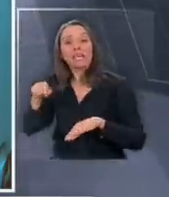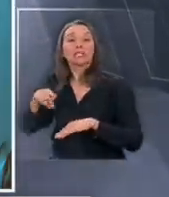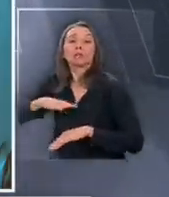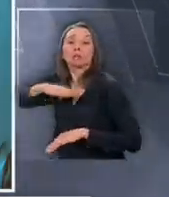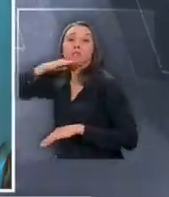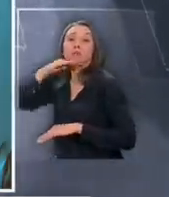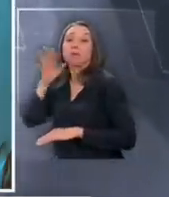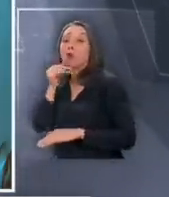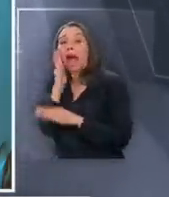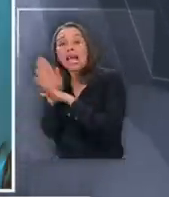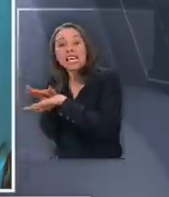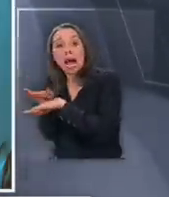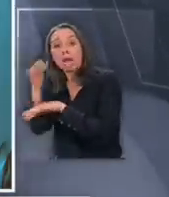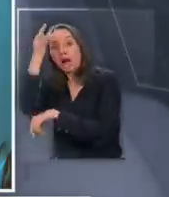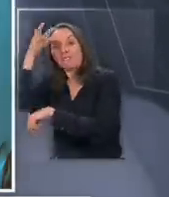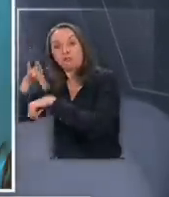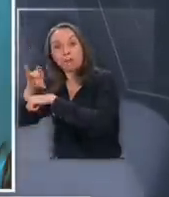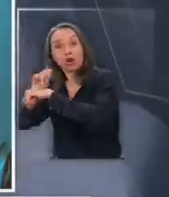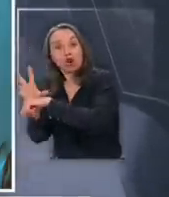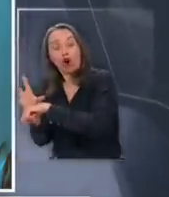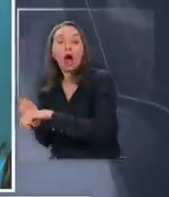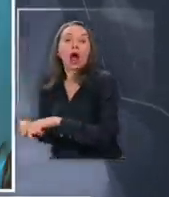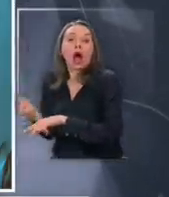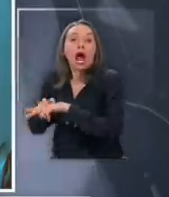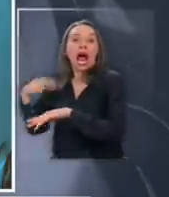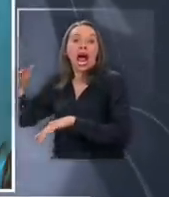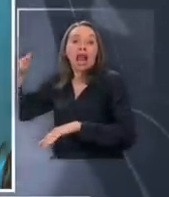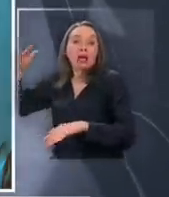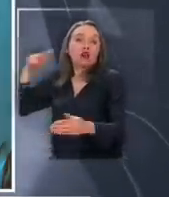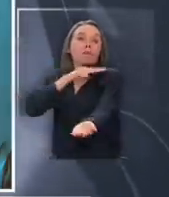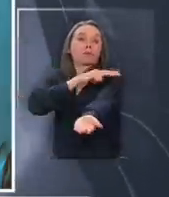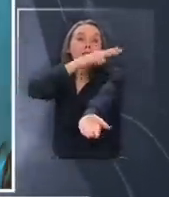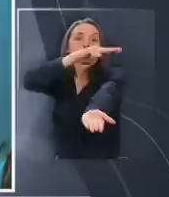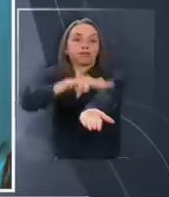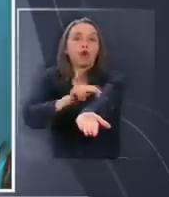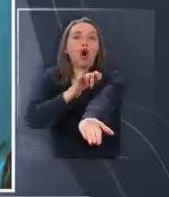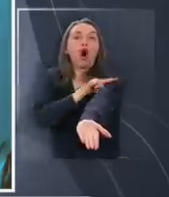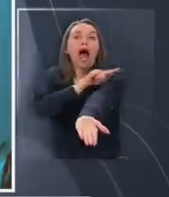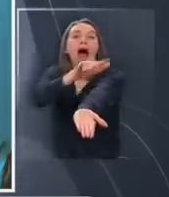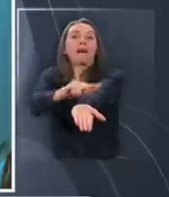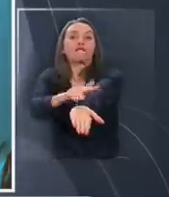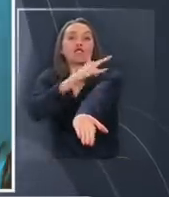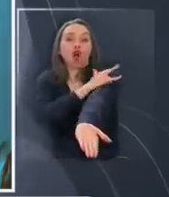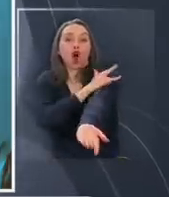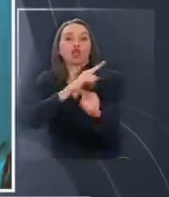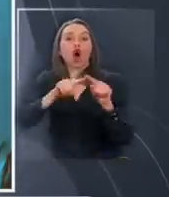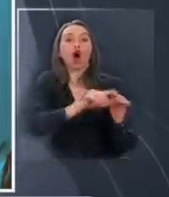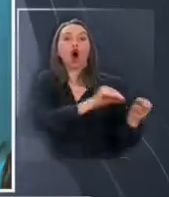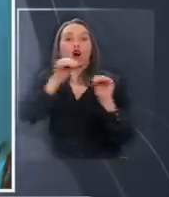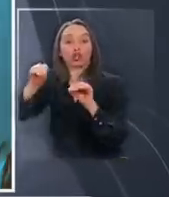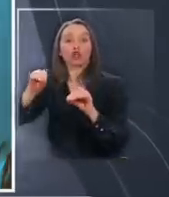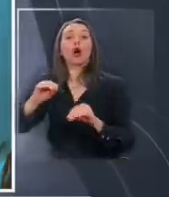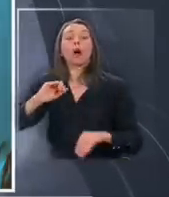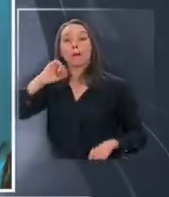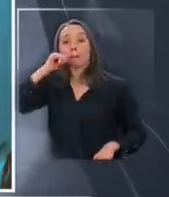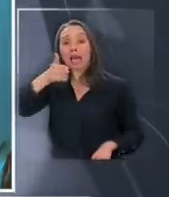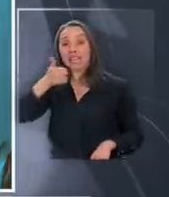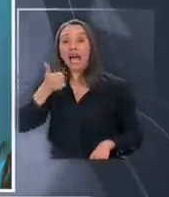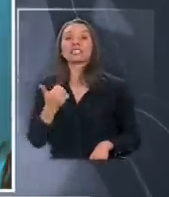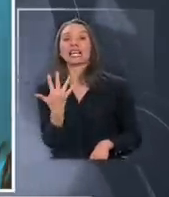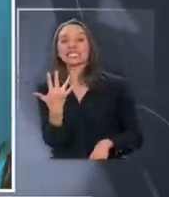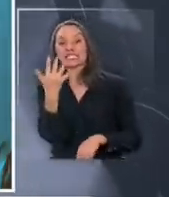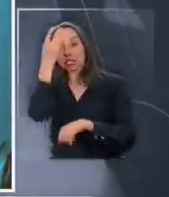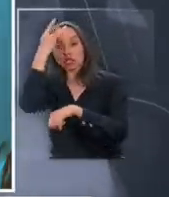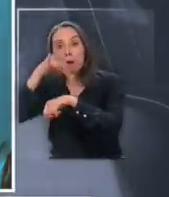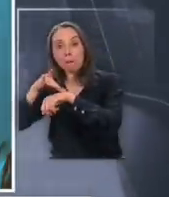metropolitana. Mañana también hay otro operativo que incluso va a incorporar 5 pacientes, no 4, en 2 aeronaves, ya no en una, lo